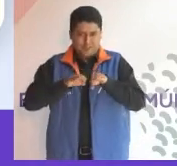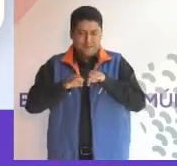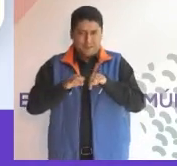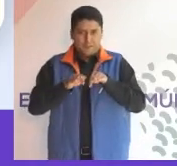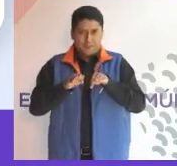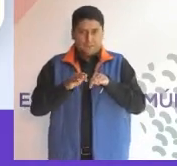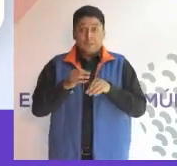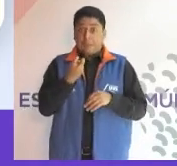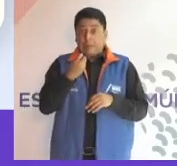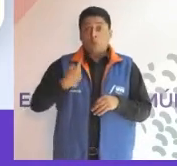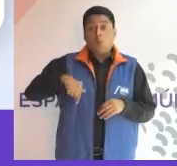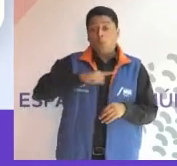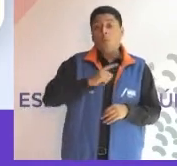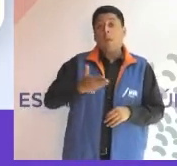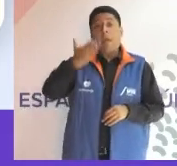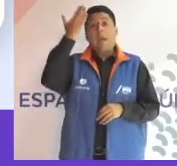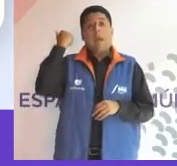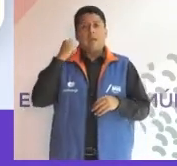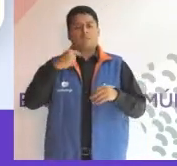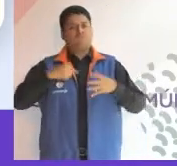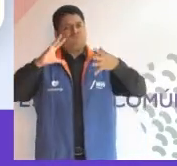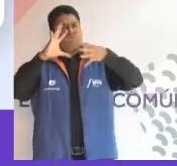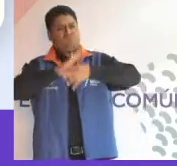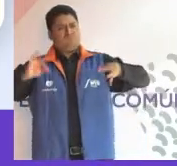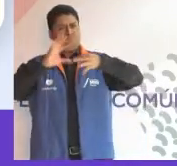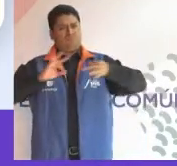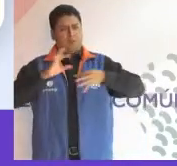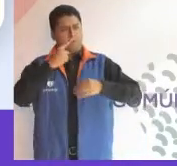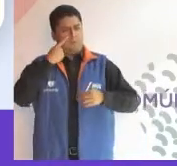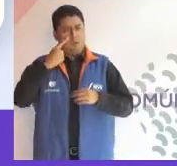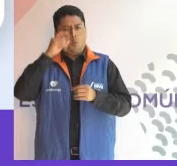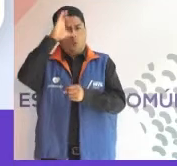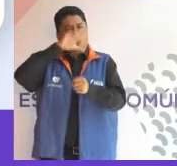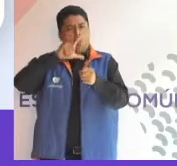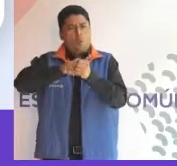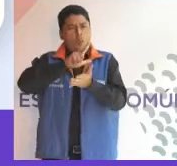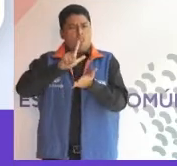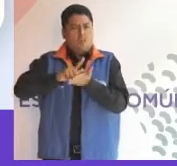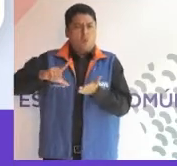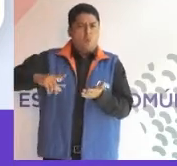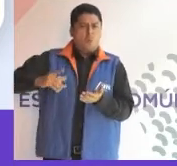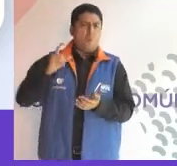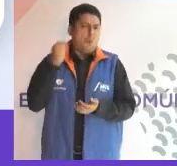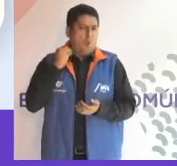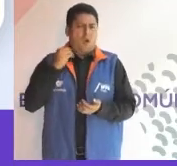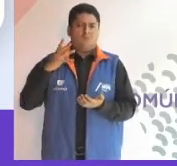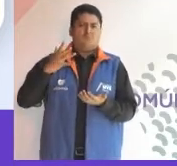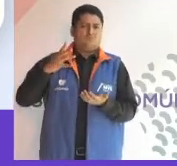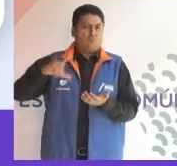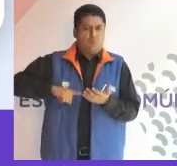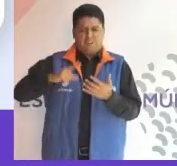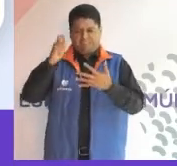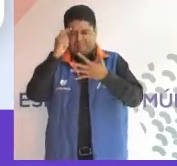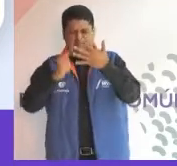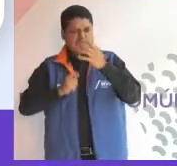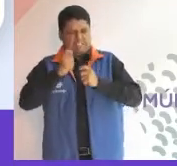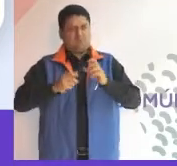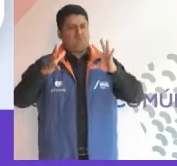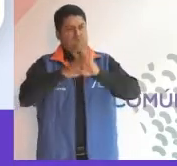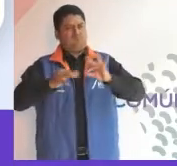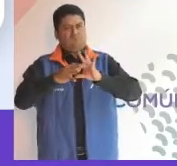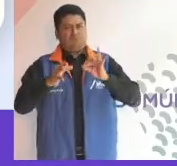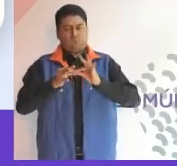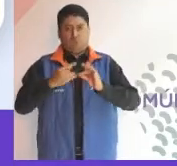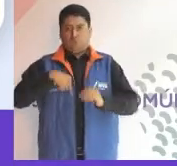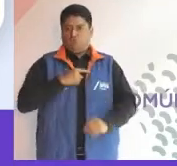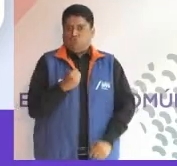muy estrictos en nuestro mensaje de cultura de la legalidad. Creo que en este factor el hecho de